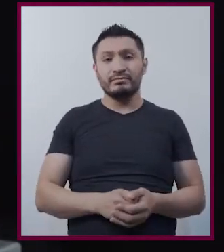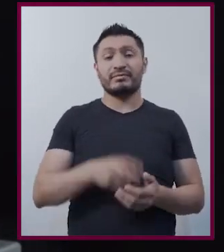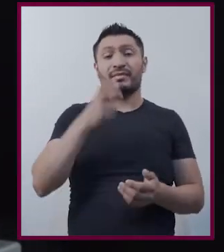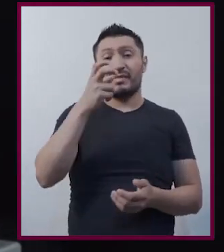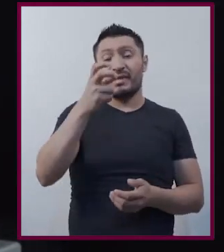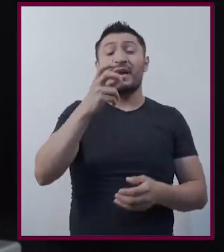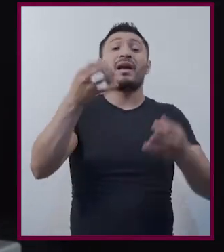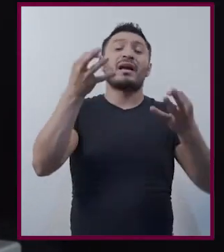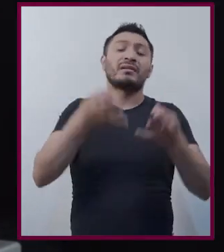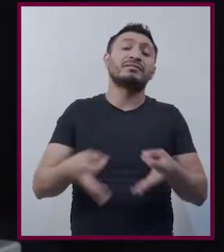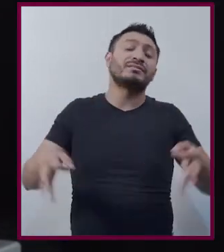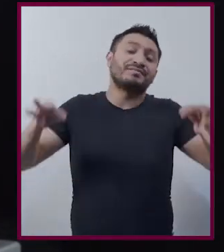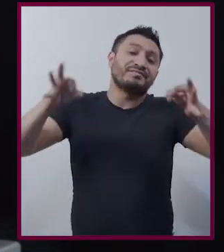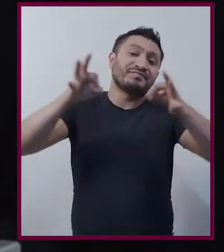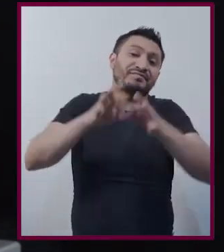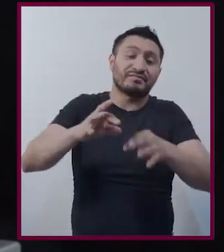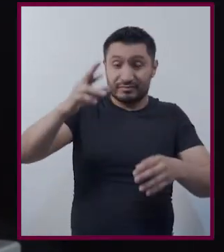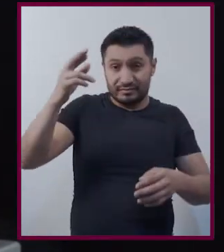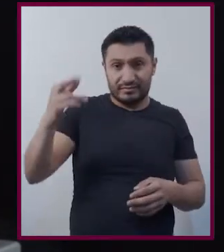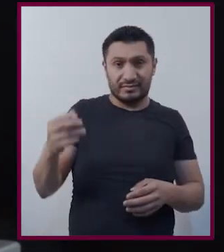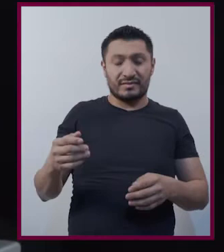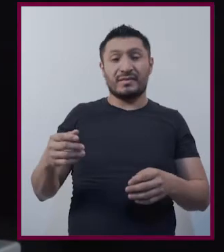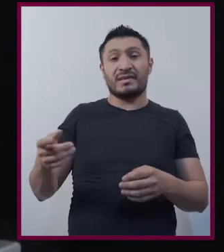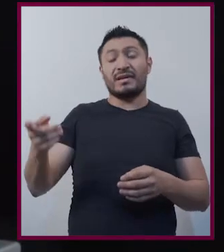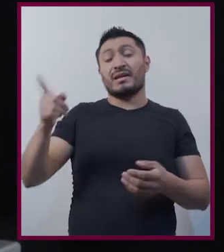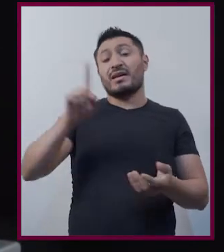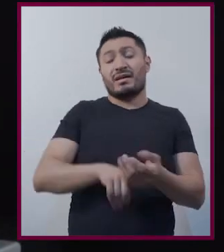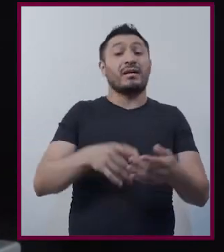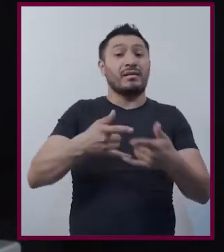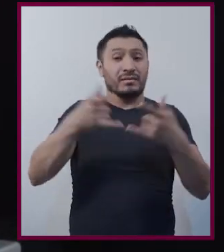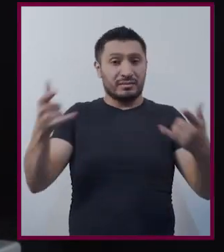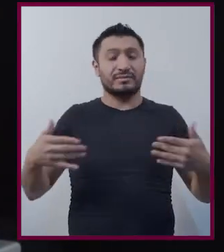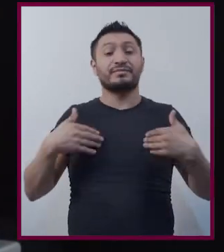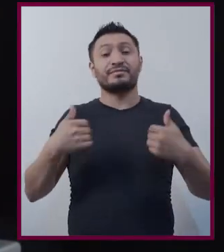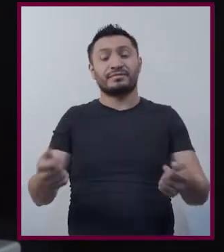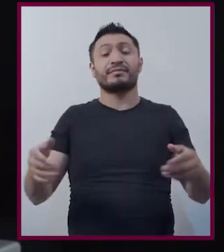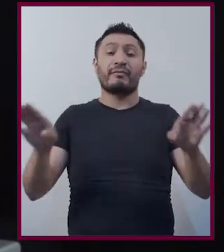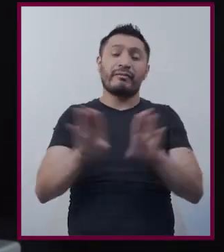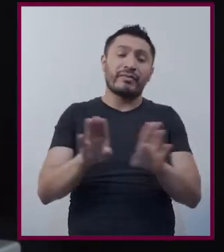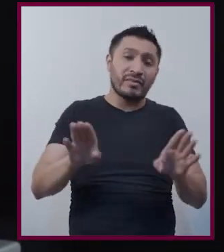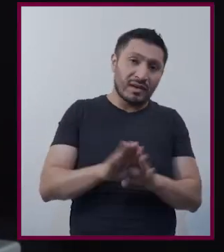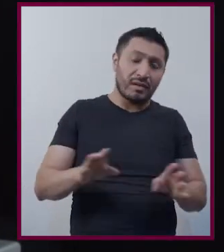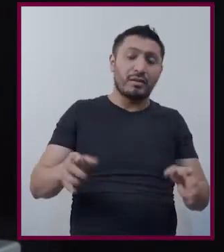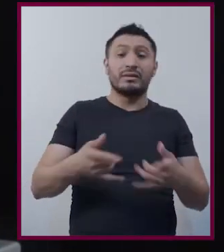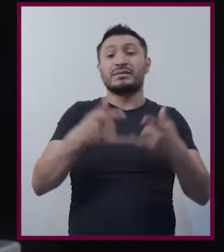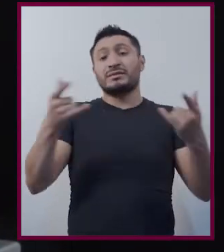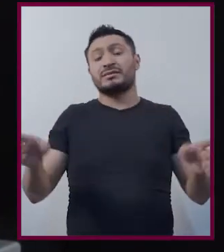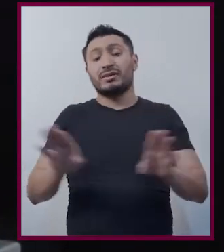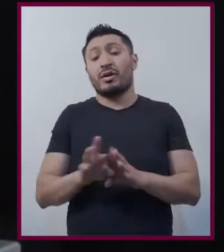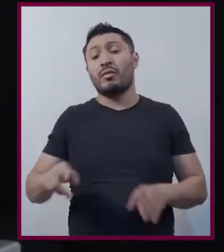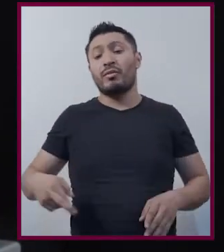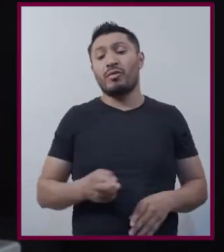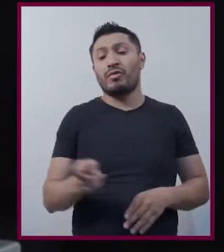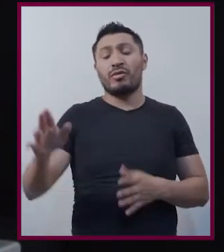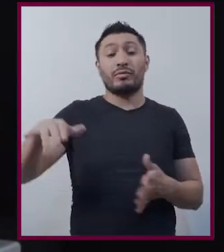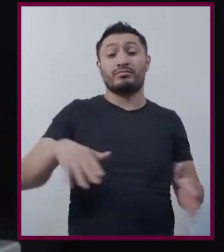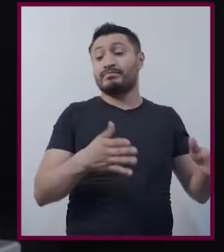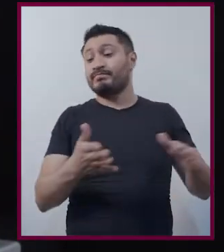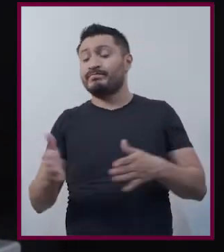ese es uno de los fundamentos de la conciencia histórica, entender los procesos históricos como el flujo de un río, con sus